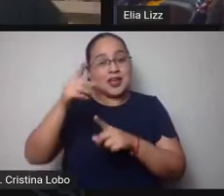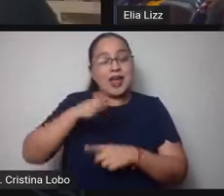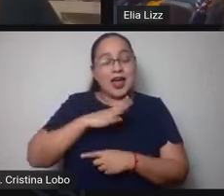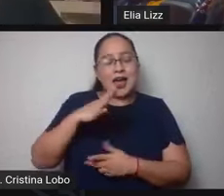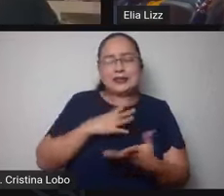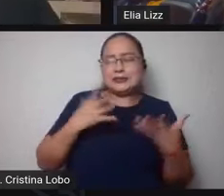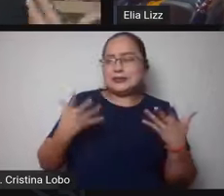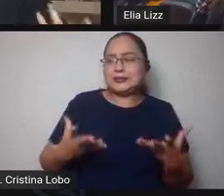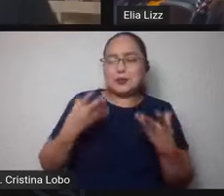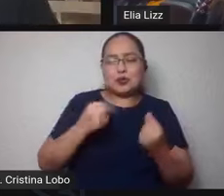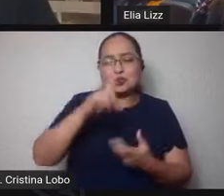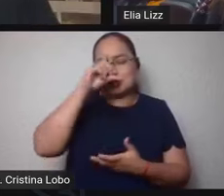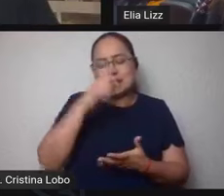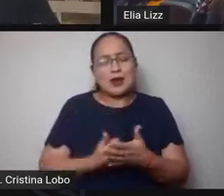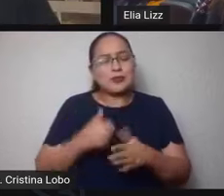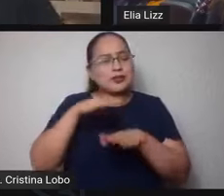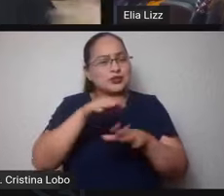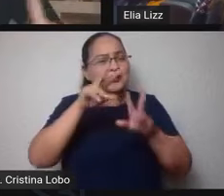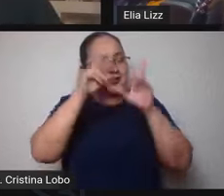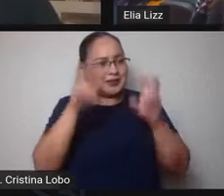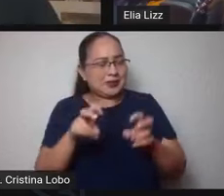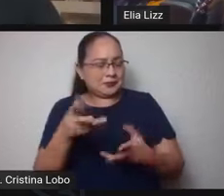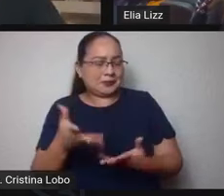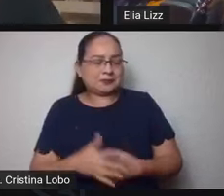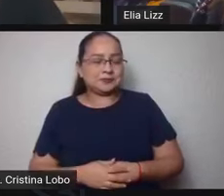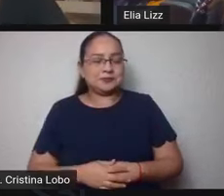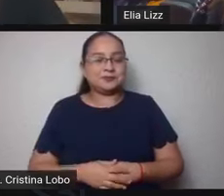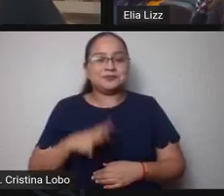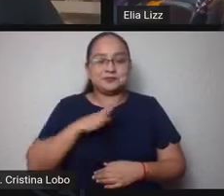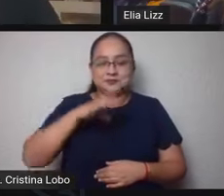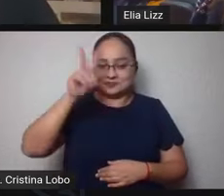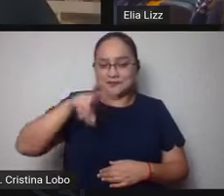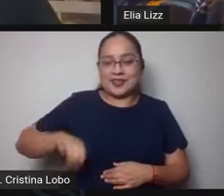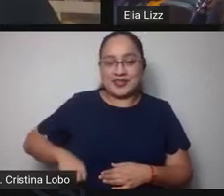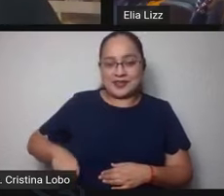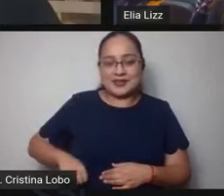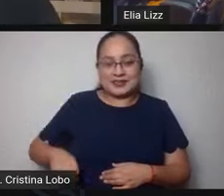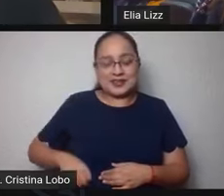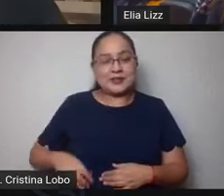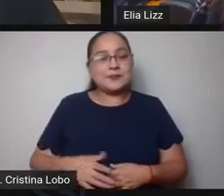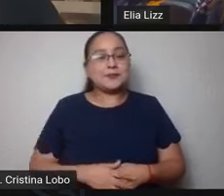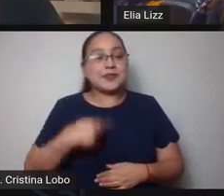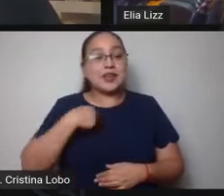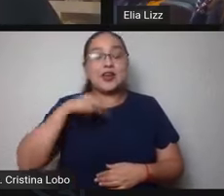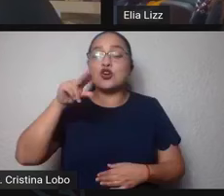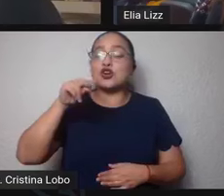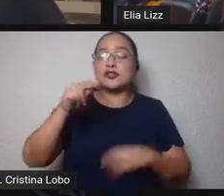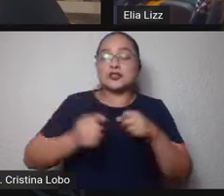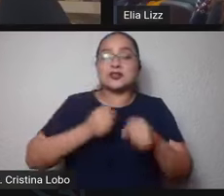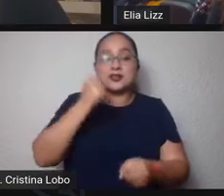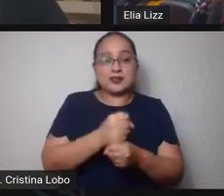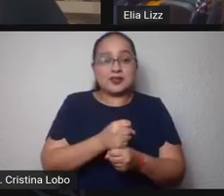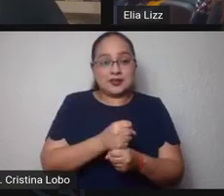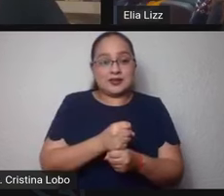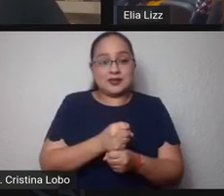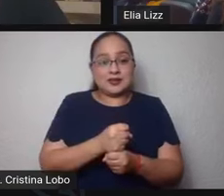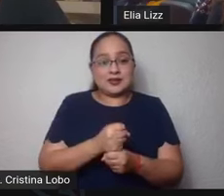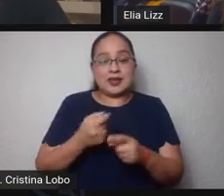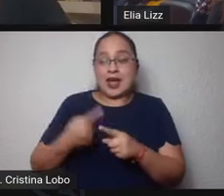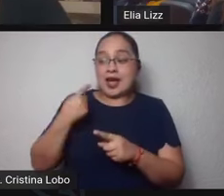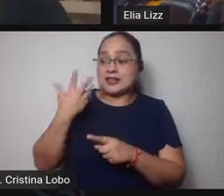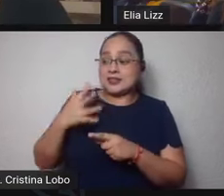estereotipos y demás sobre este tema. Mira, hay uno bien interesante que dice, tengo 80 años, hace 10 me